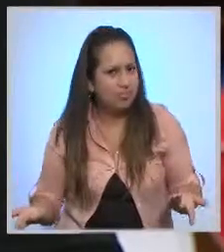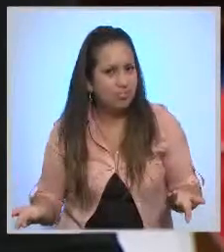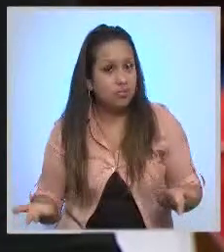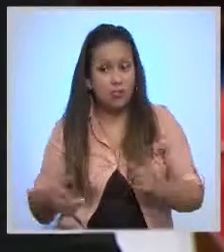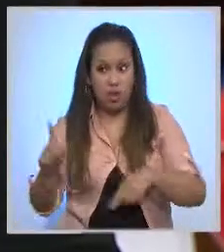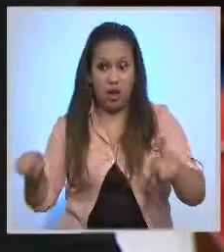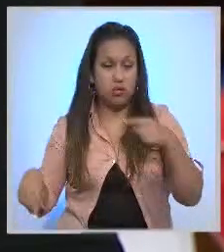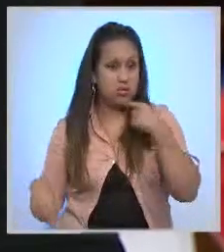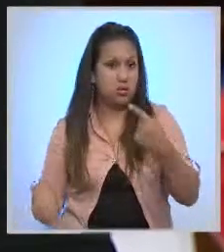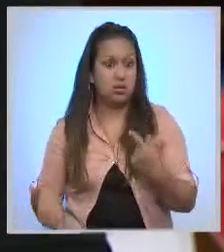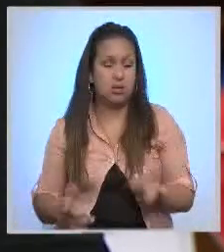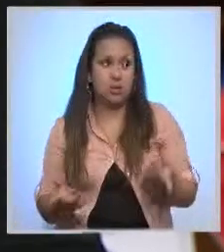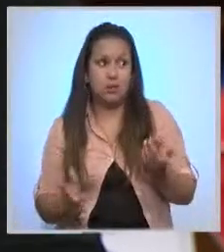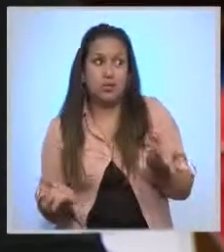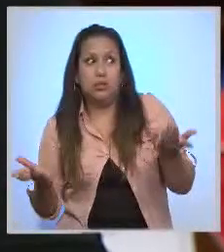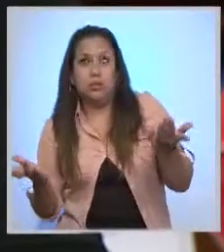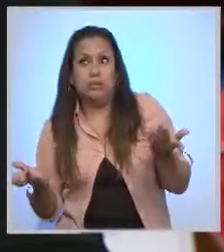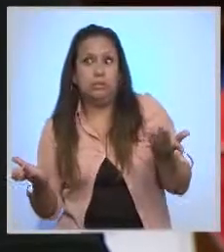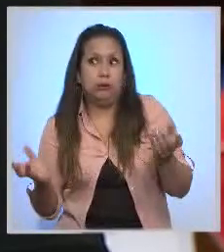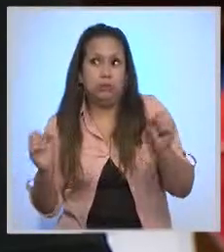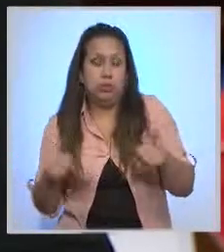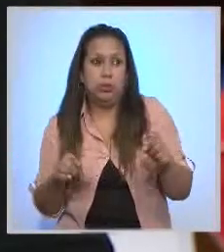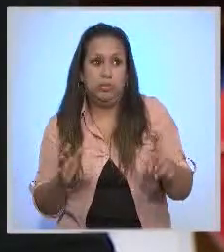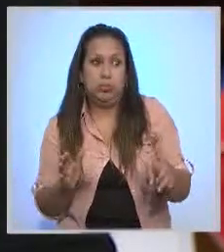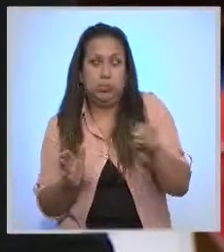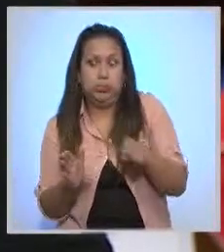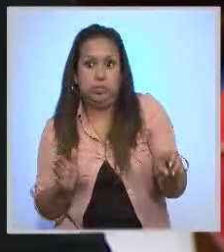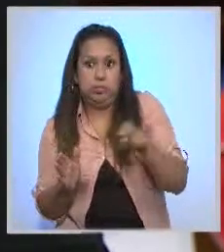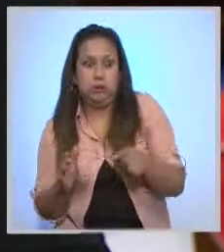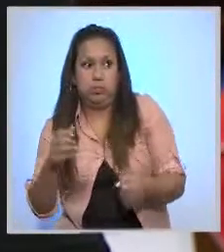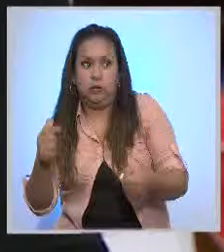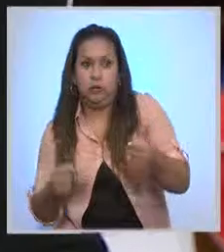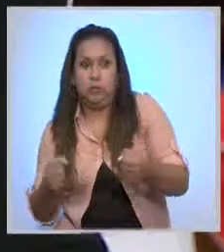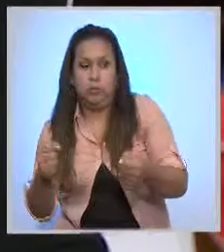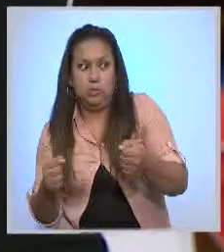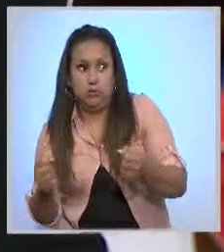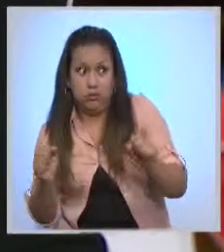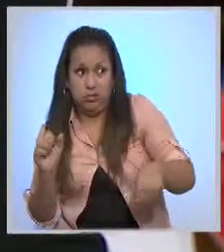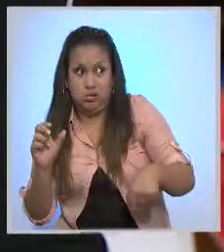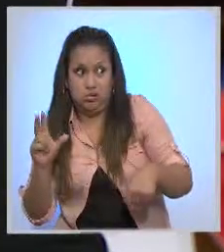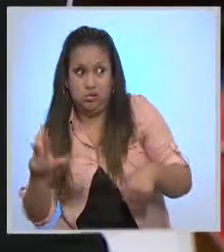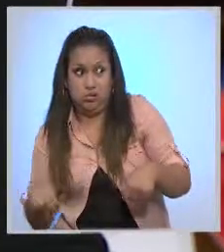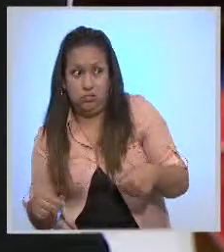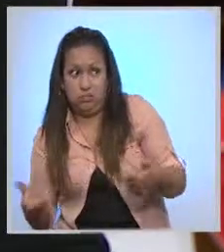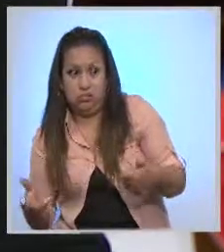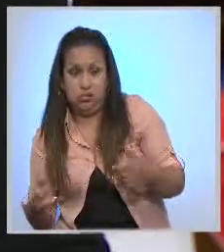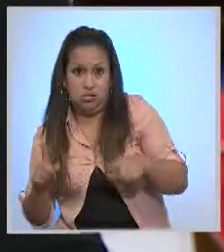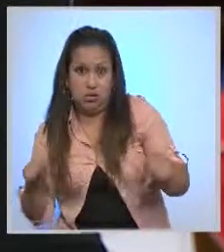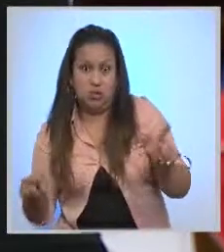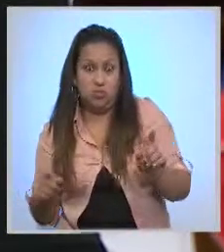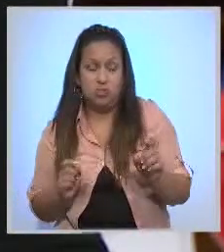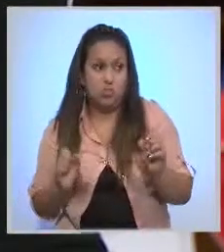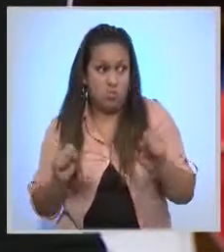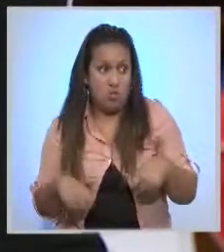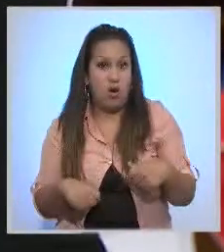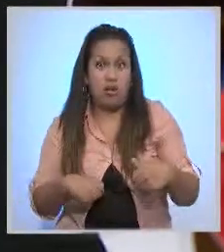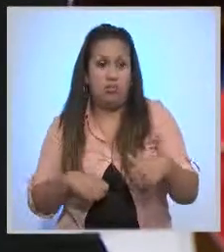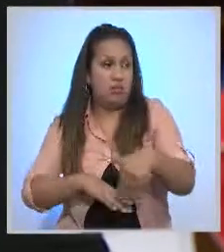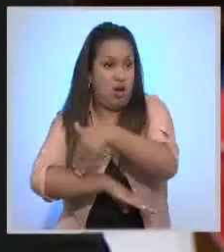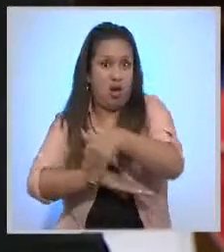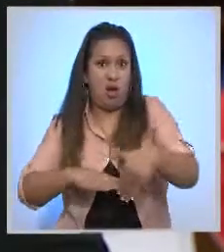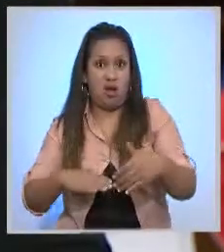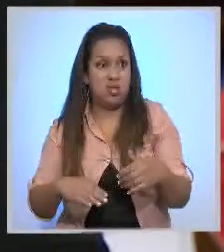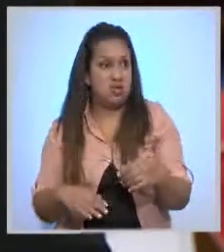esa incertidumbre de bueno voy a poder circular sabemos que se tomaron medidas respecto del 'pico y placa' varias vías van a estar